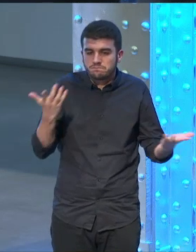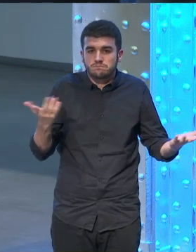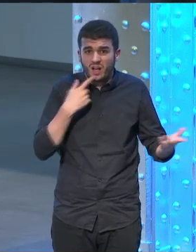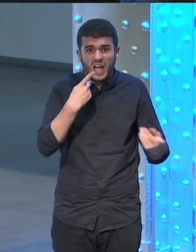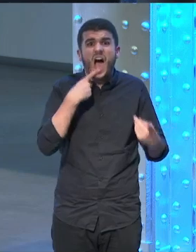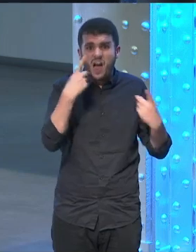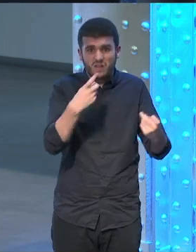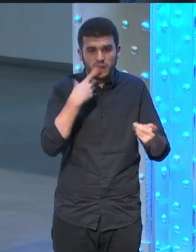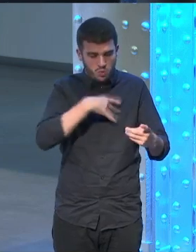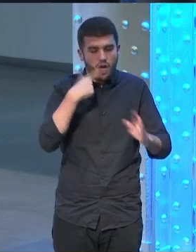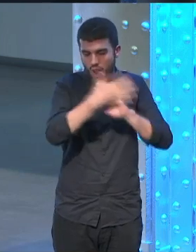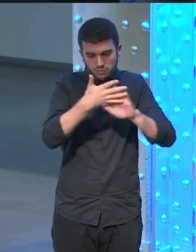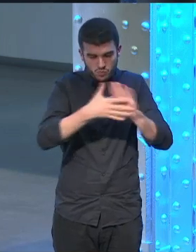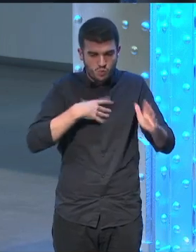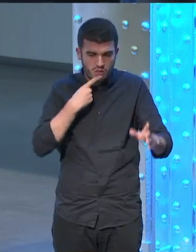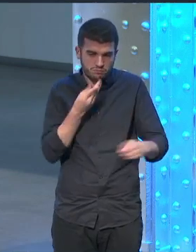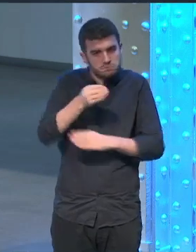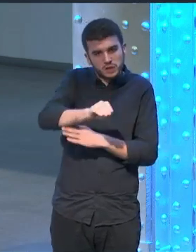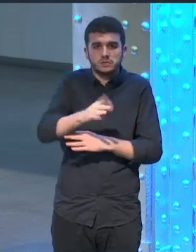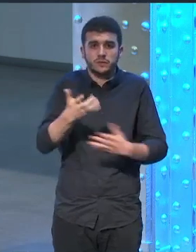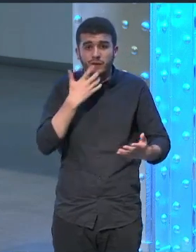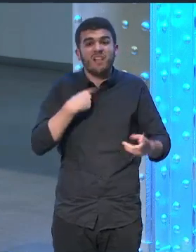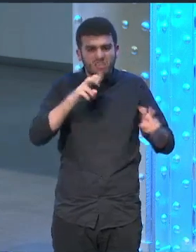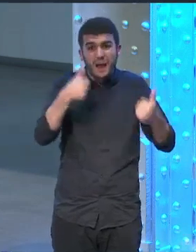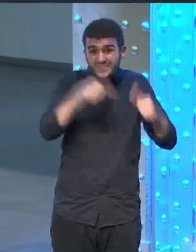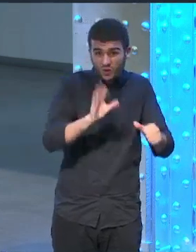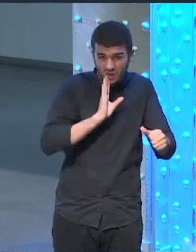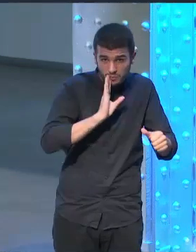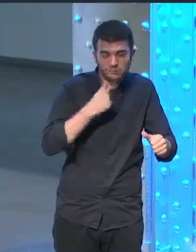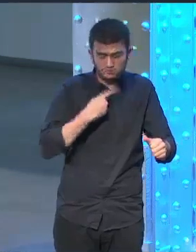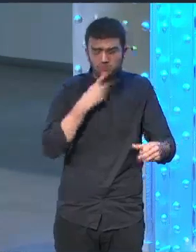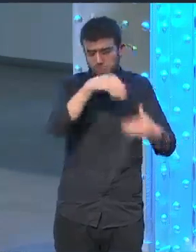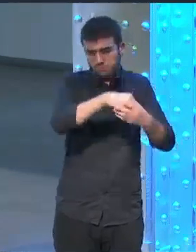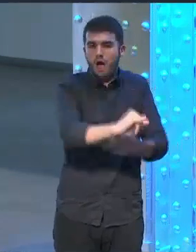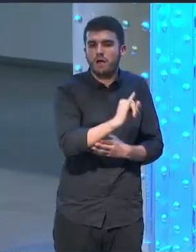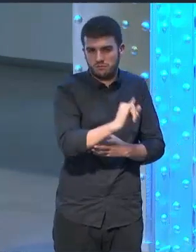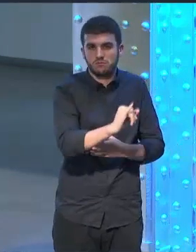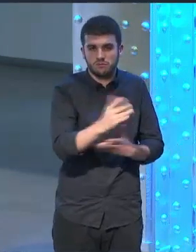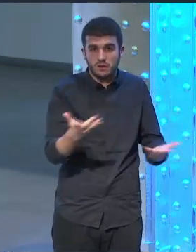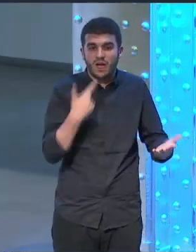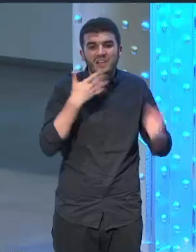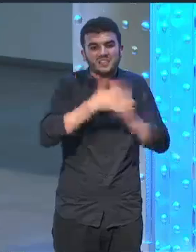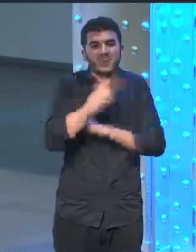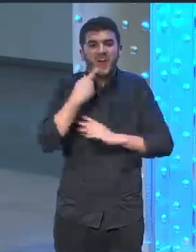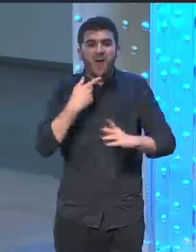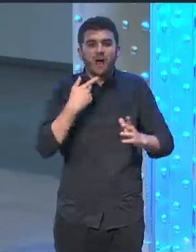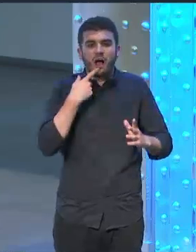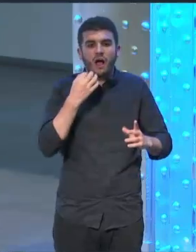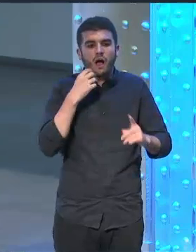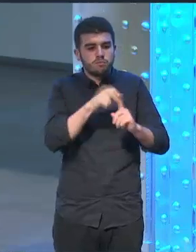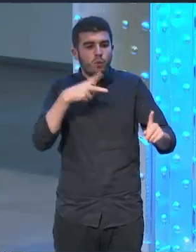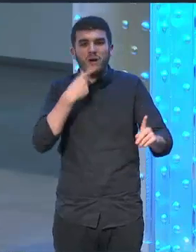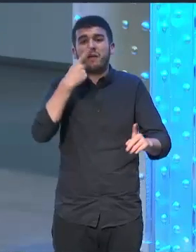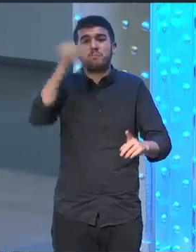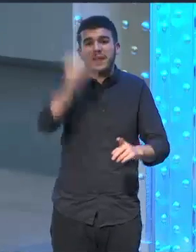si queremos lo podemos comentar, ¿no? También refuerzan todos estos estereotipos, y también sale sobre todo que sirven de referencia las películas,